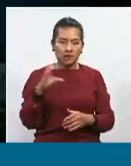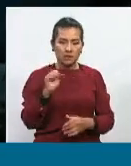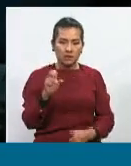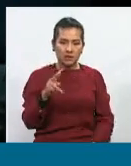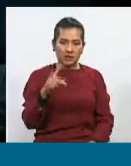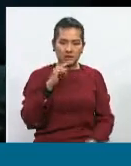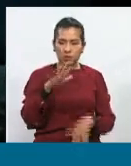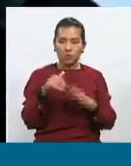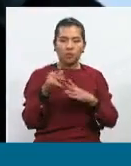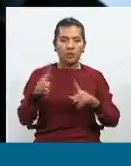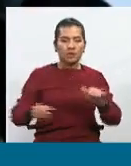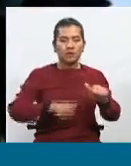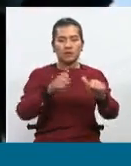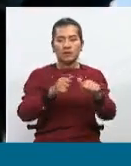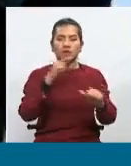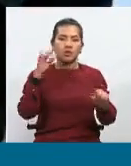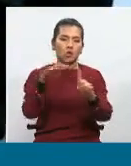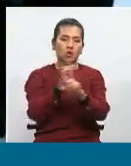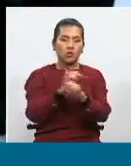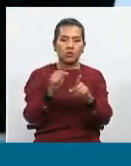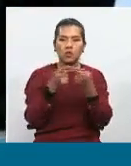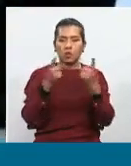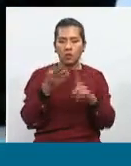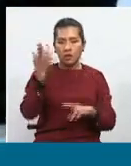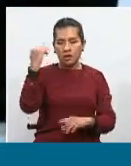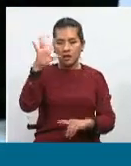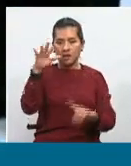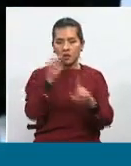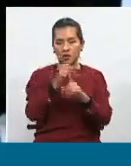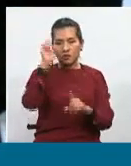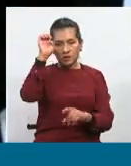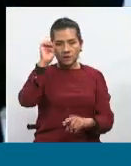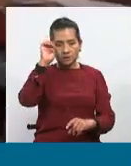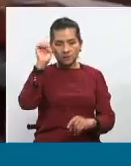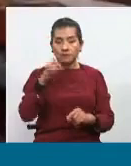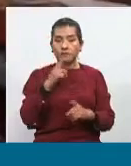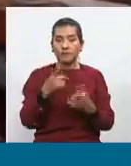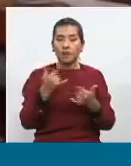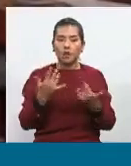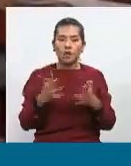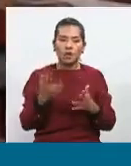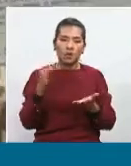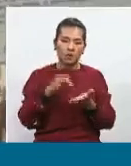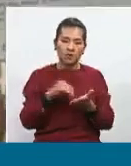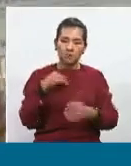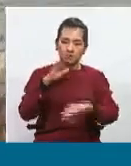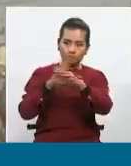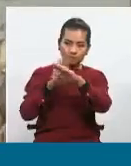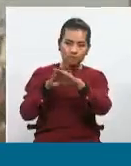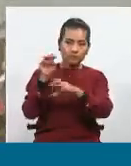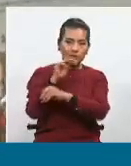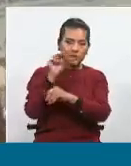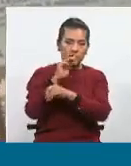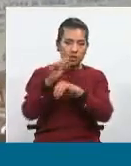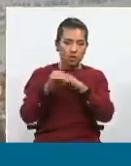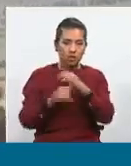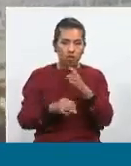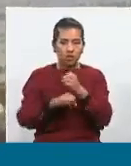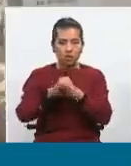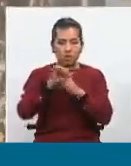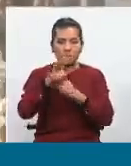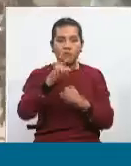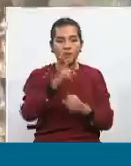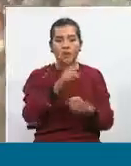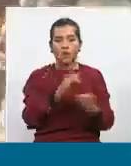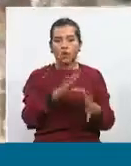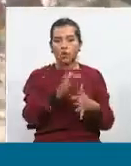los perseguidos políticos del golpe de Estado. Y en eso se está trabajando, y vuelvo a exhortar al Ministerio Público, al órgano judicial, para avanzar,